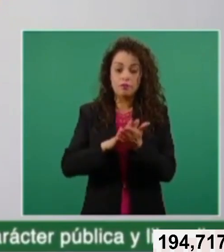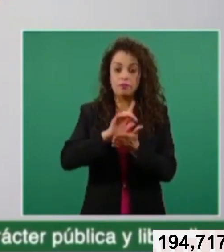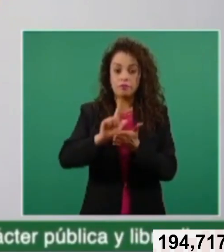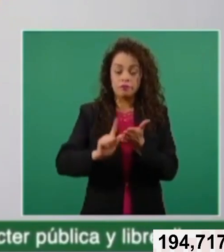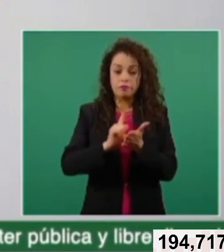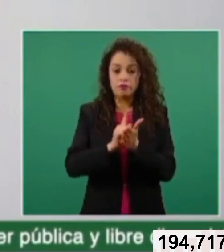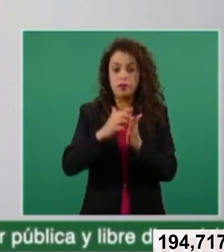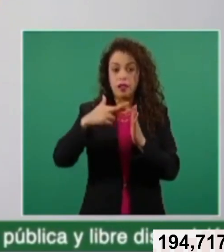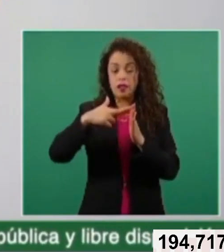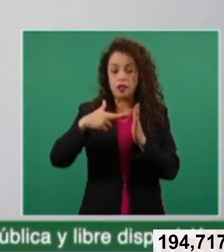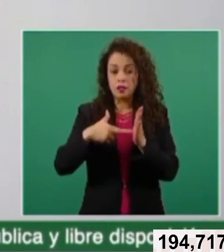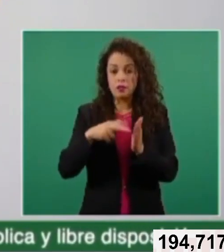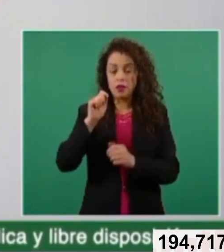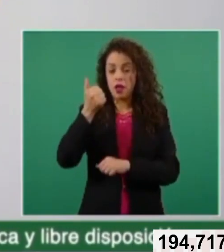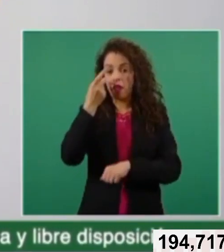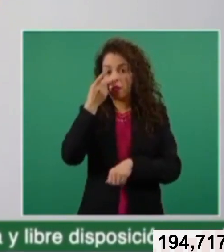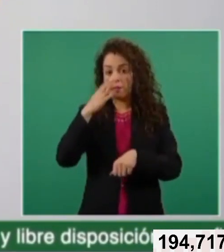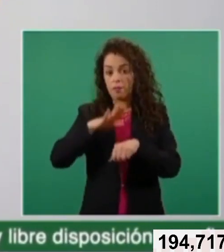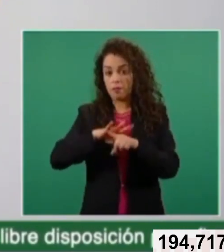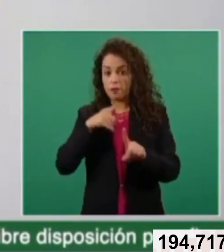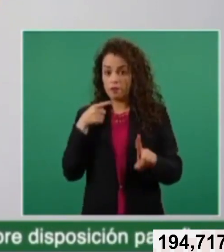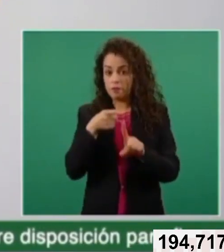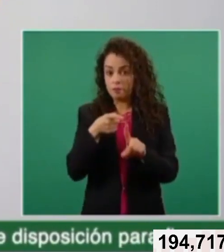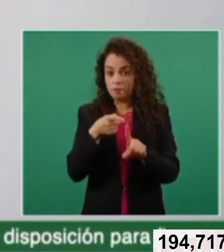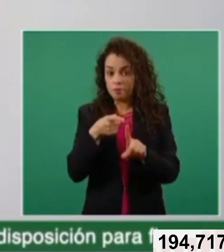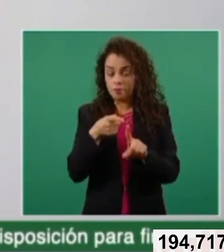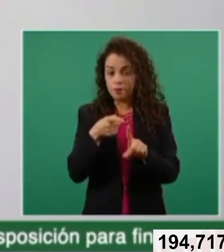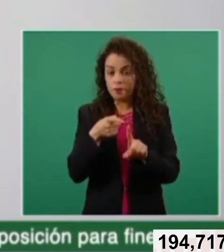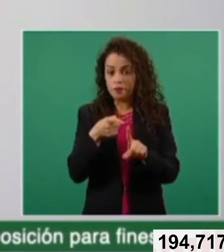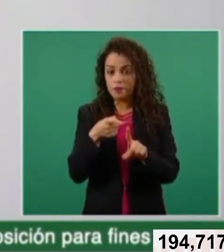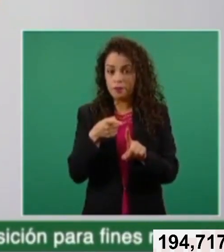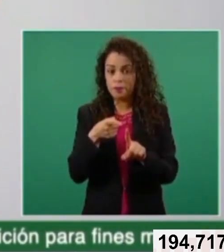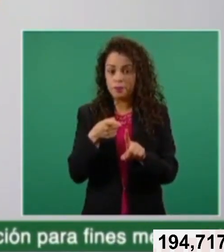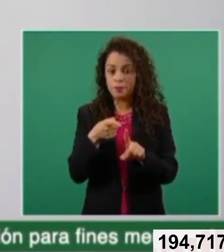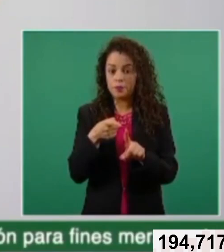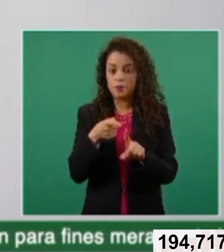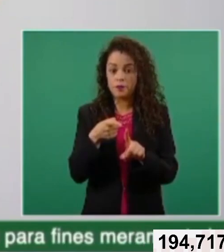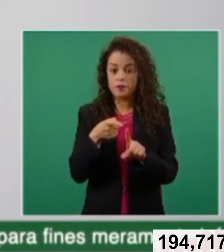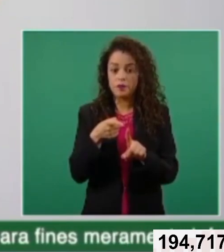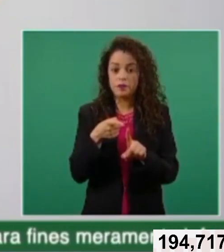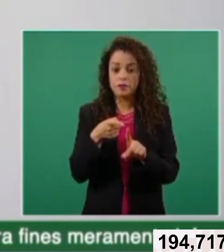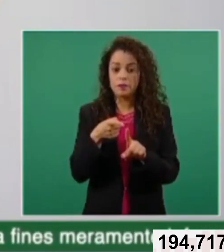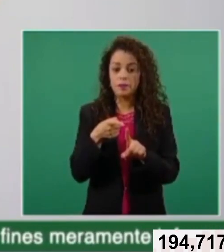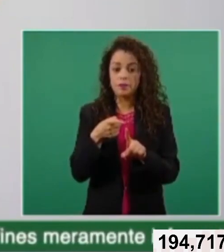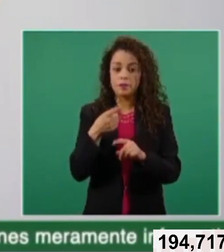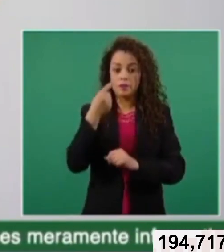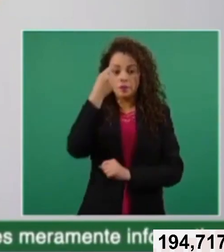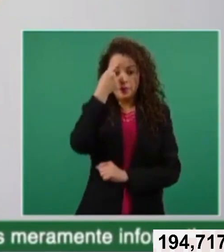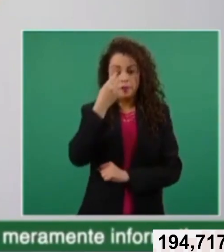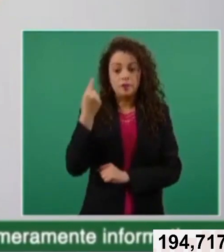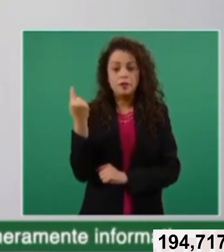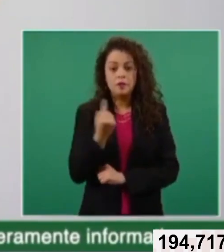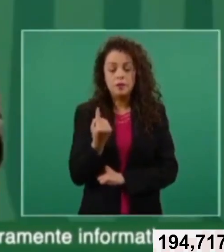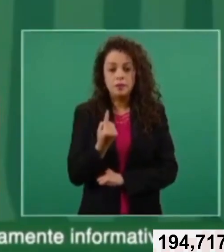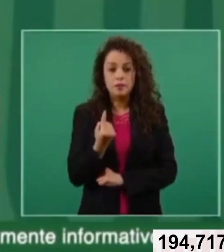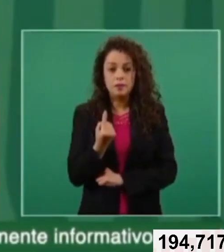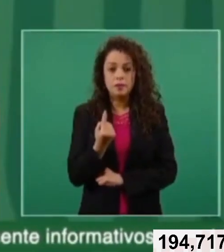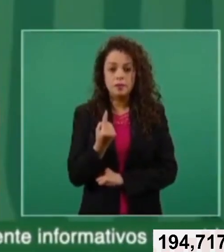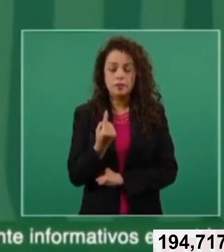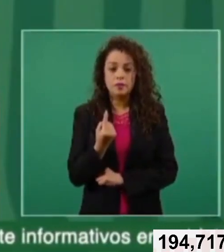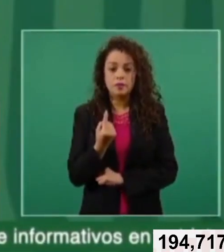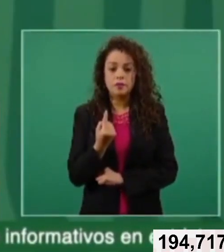titán uno sostiene comentó del ejército pero bajita ni siquiera saben que estar hablando